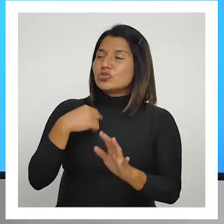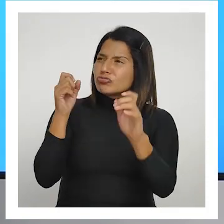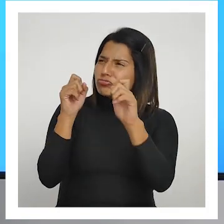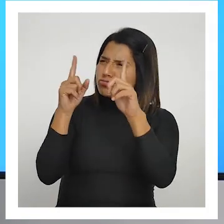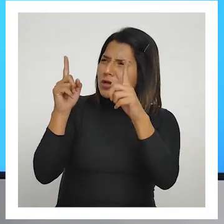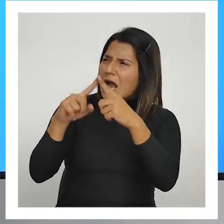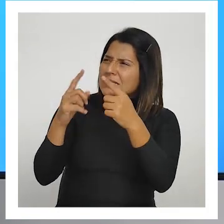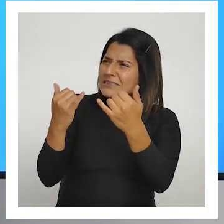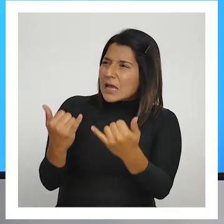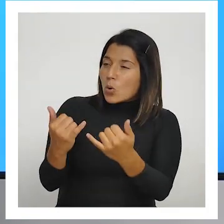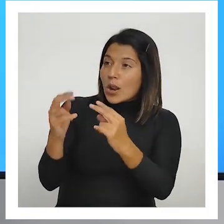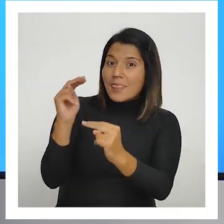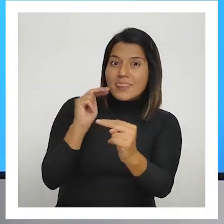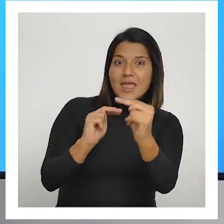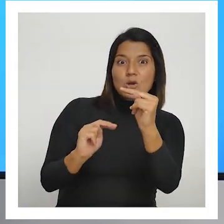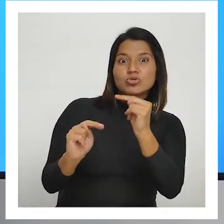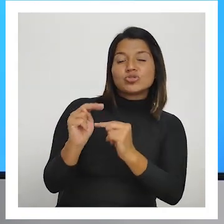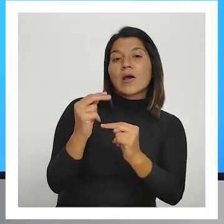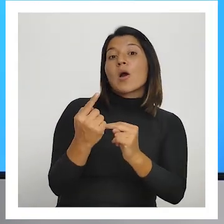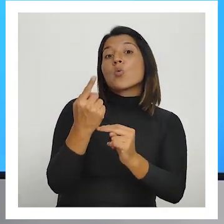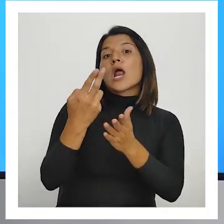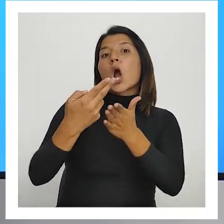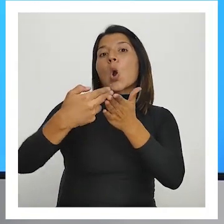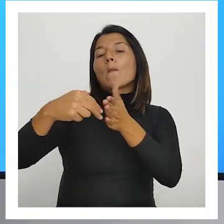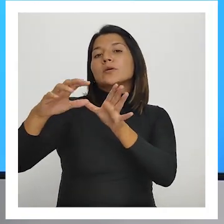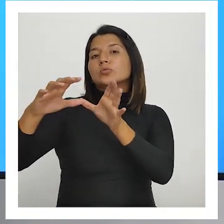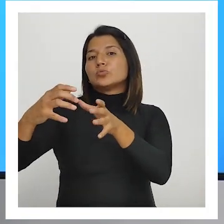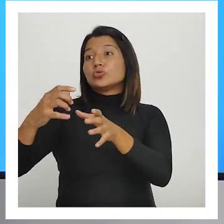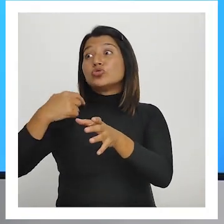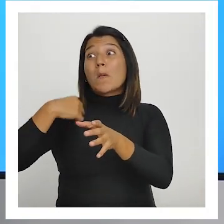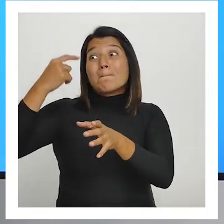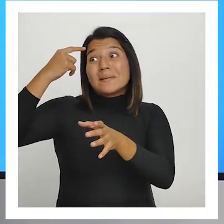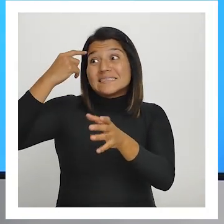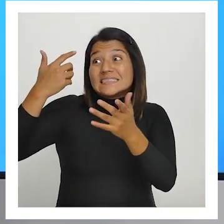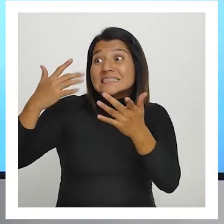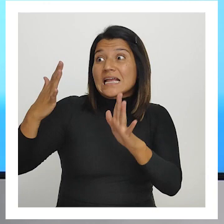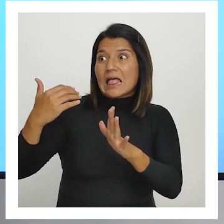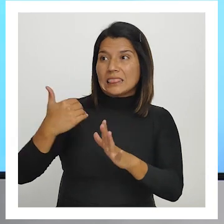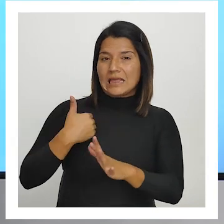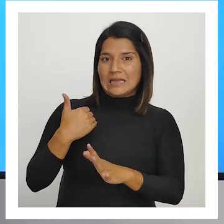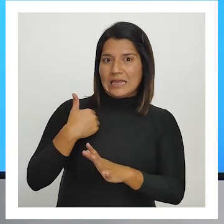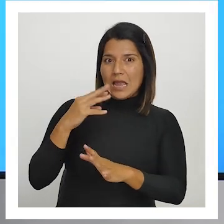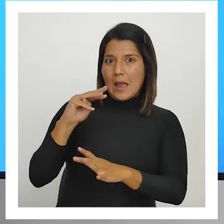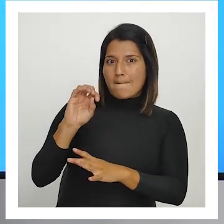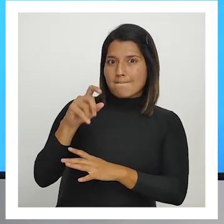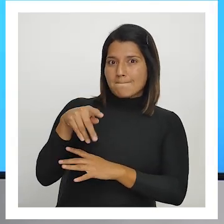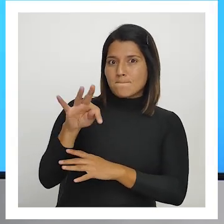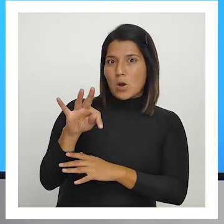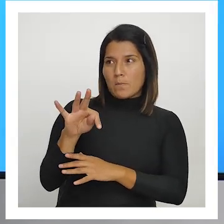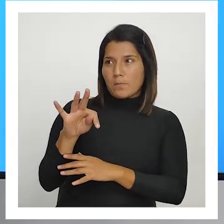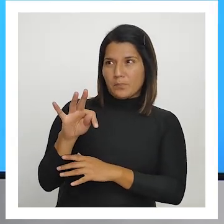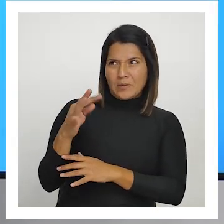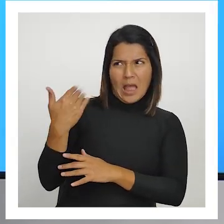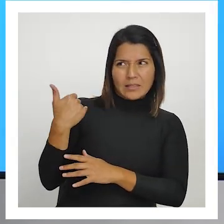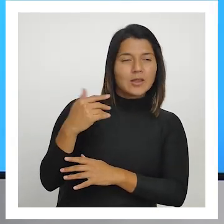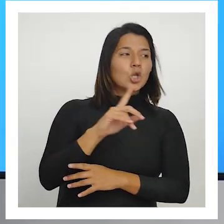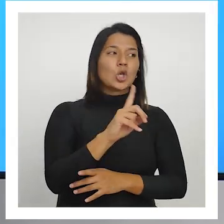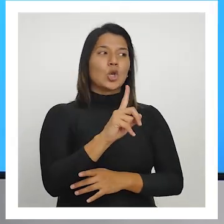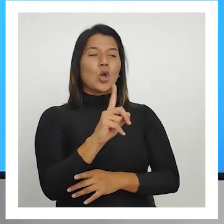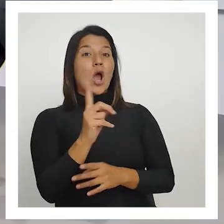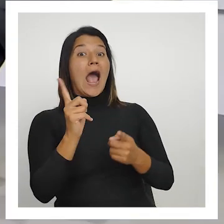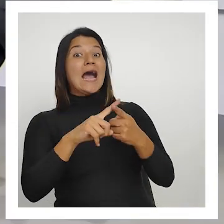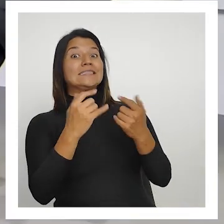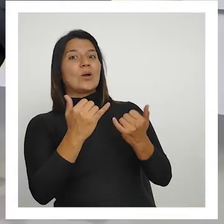negociar una convención colectiva. Presumía que de pronto ya tenían convenciones colectivas en el ministerio. No, estamos negociando la primera.